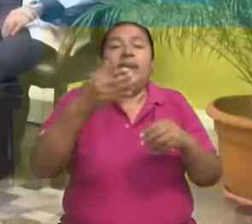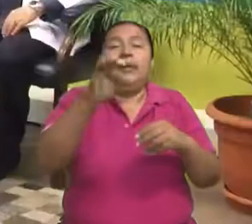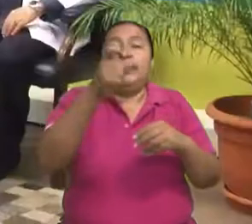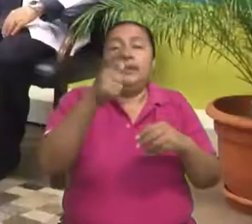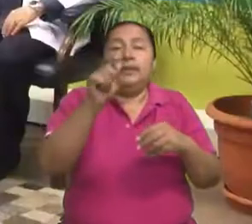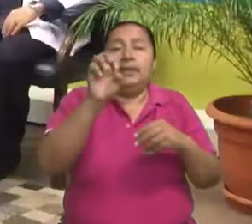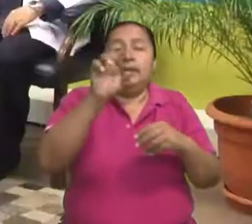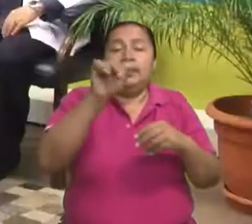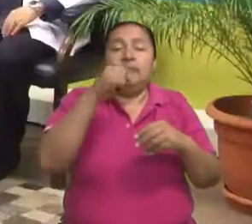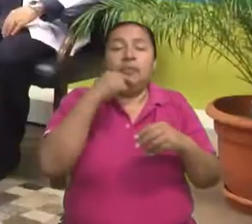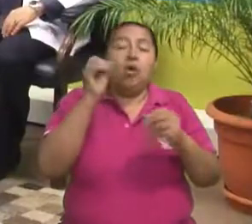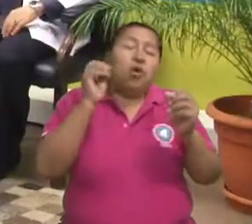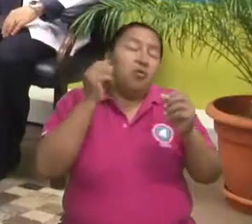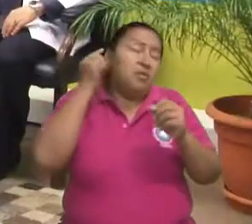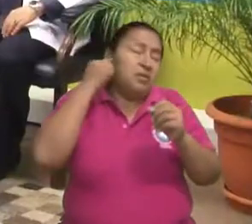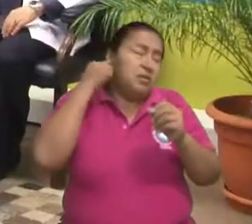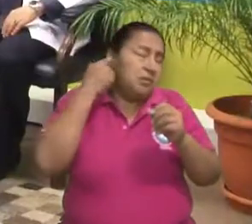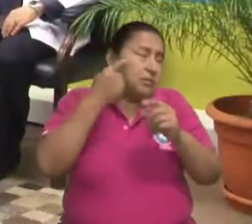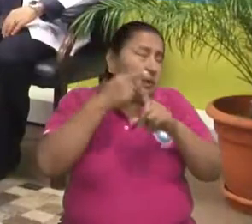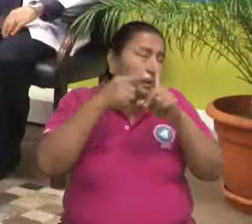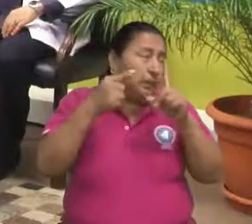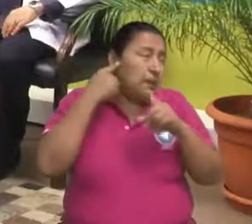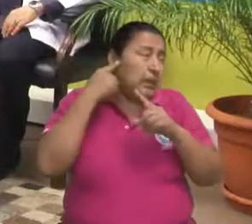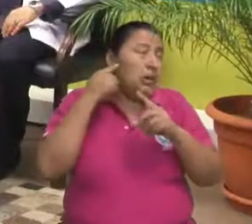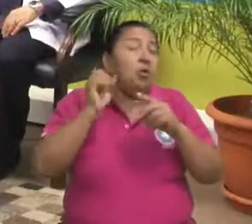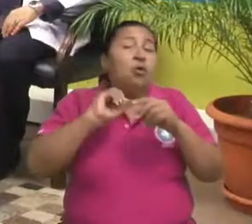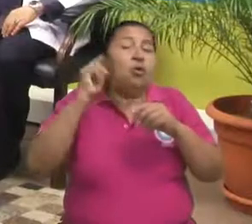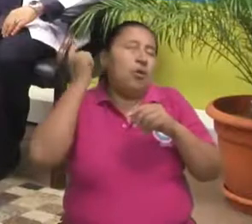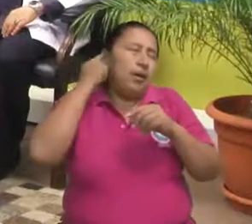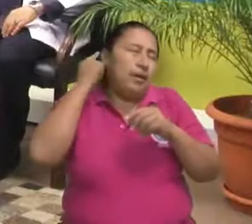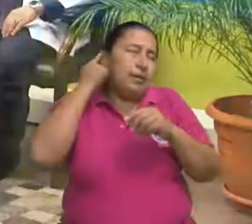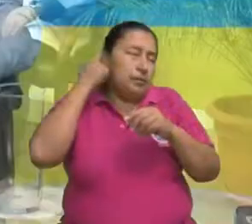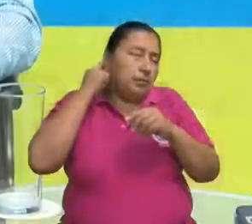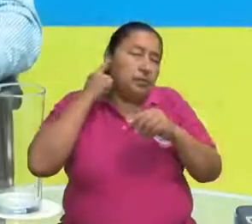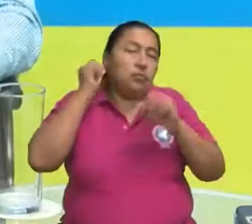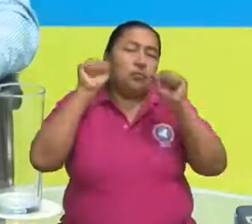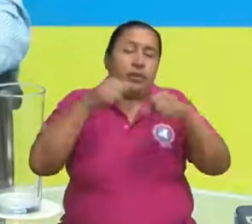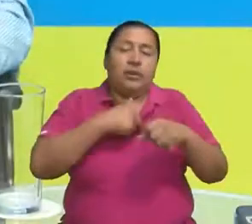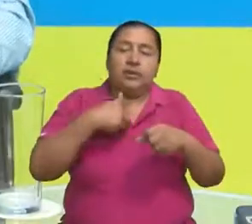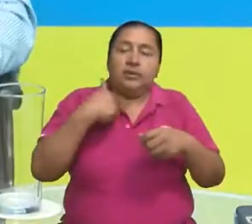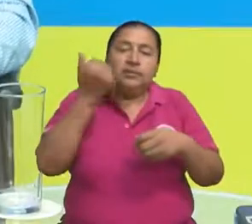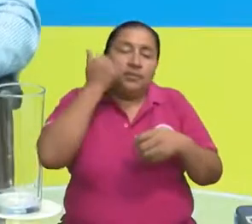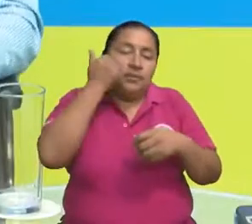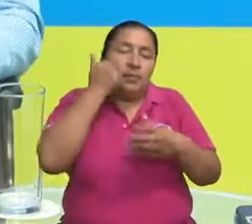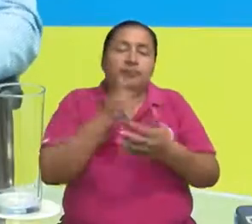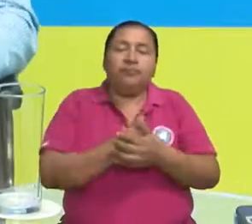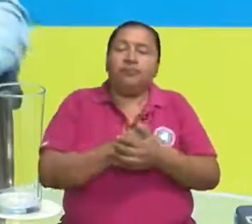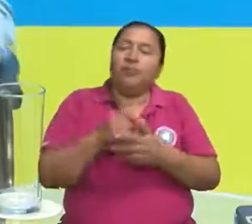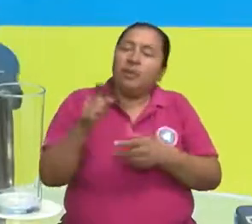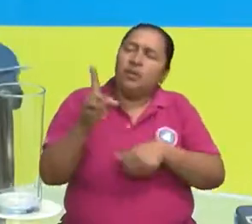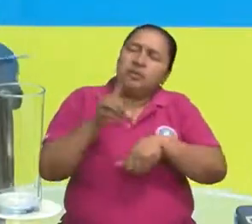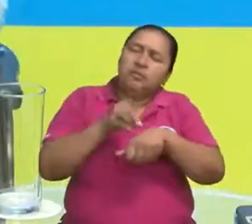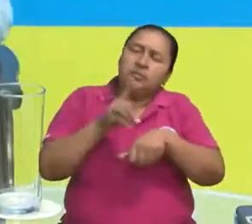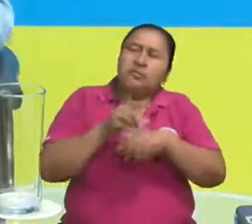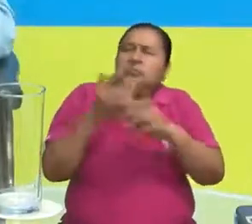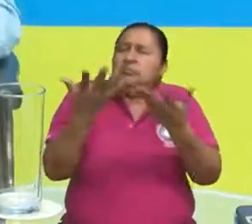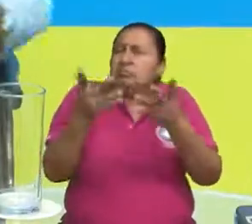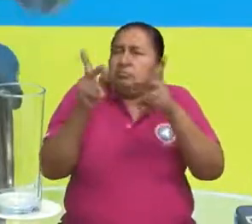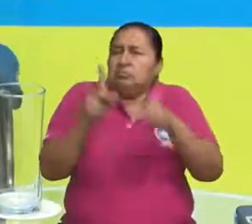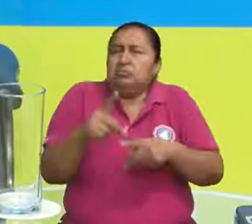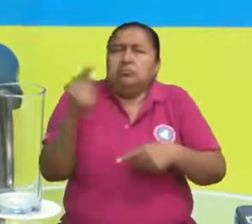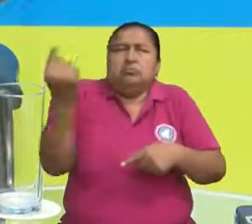mismo como decir infección en el oído medio o infección en el oído externo. Doctor, ¿qué tanto acude la población